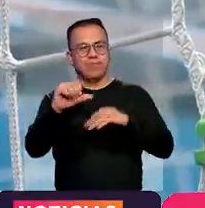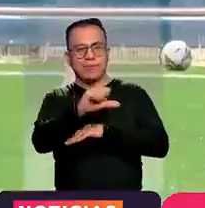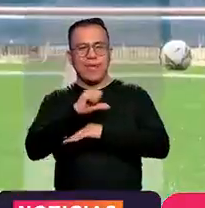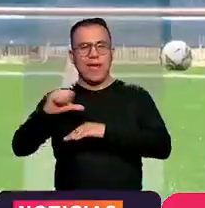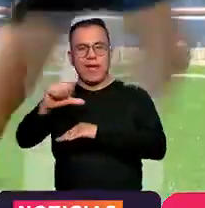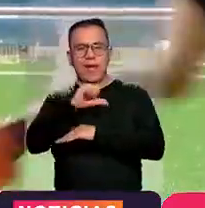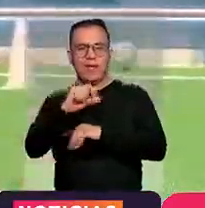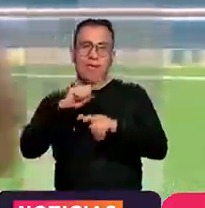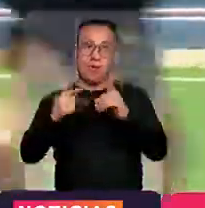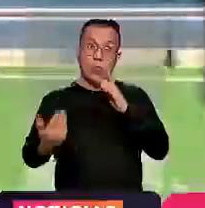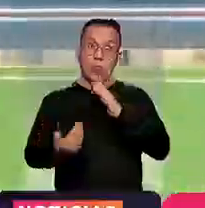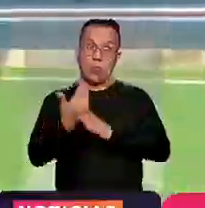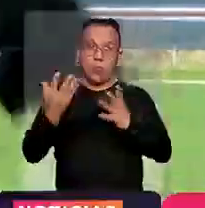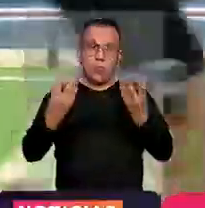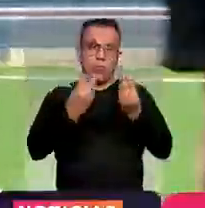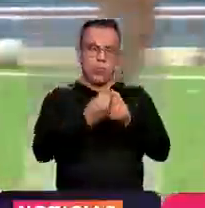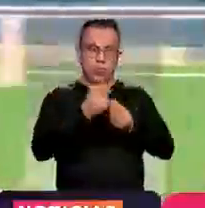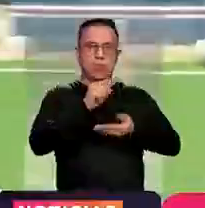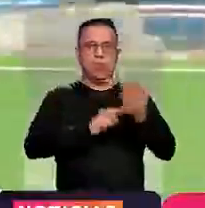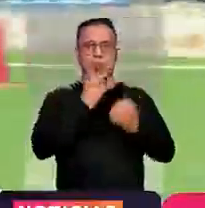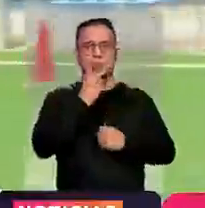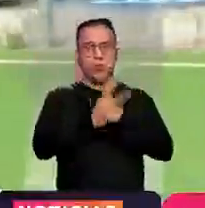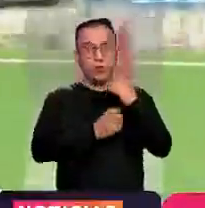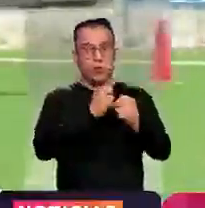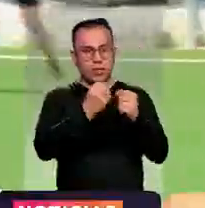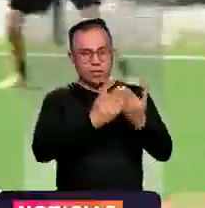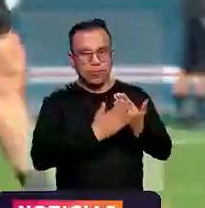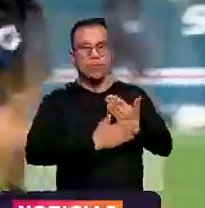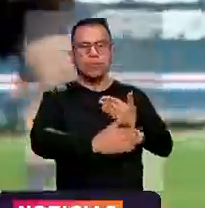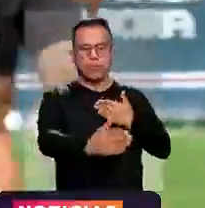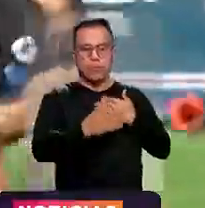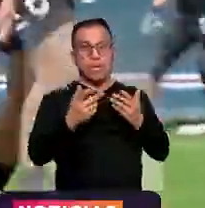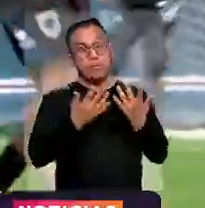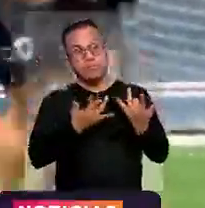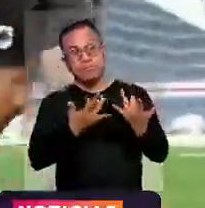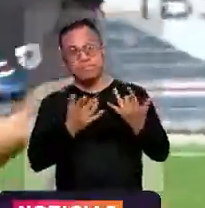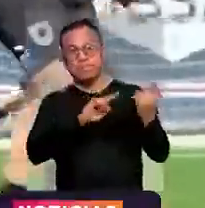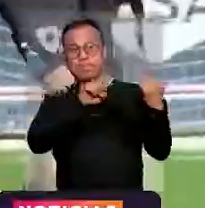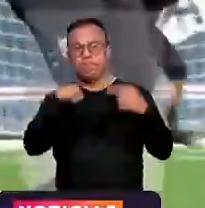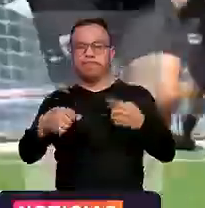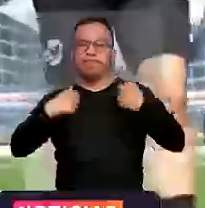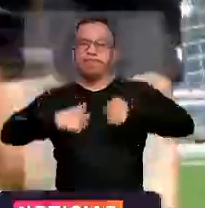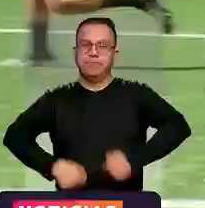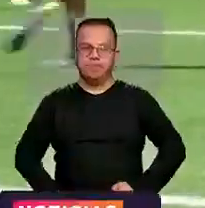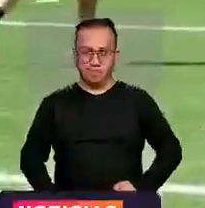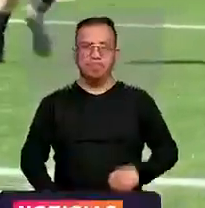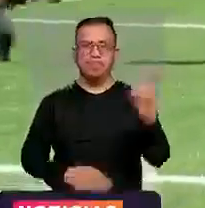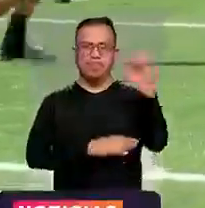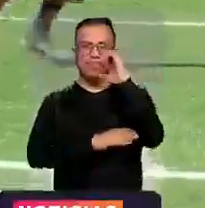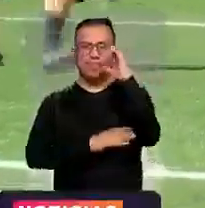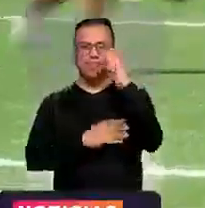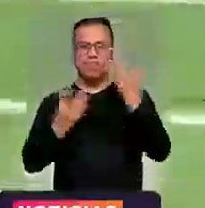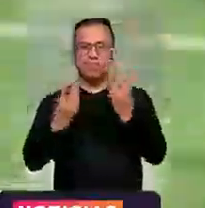femenina. Renovó con el equipo genovés por 2 años más y aún guarda esperanzas de volver a vestir la camiseta de la Selección Colombia.